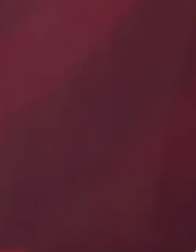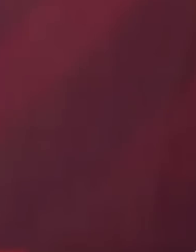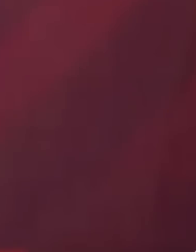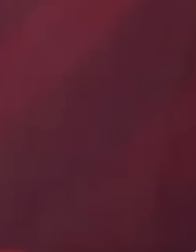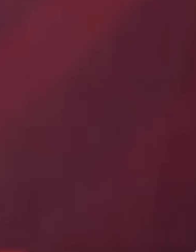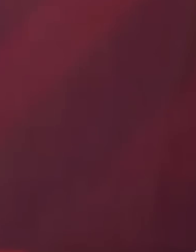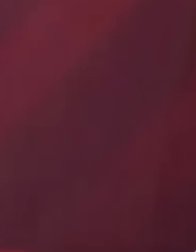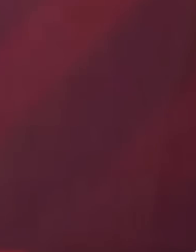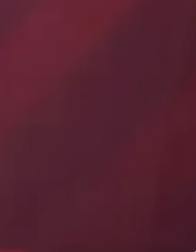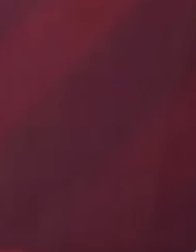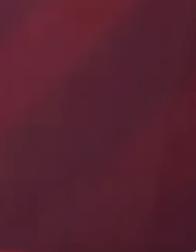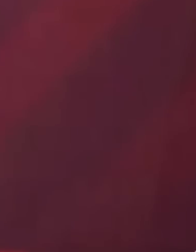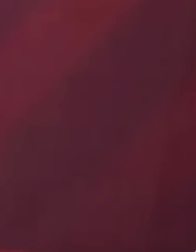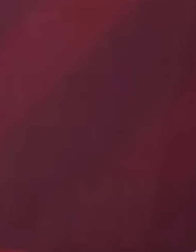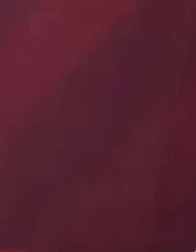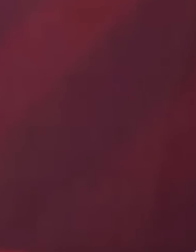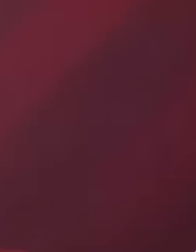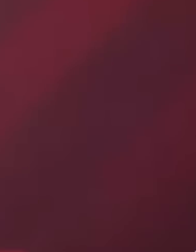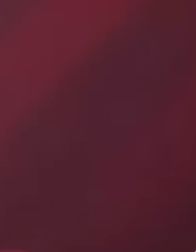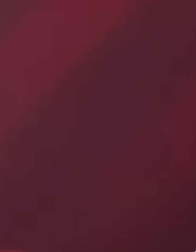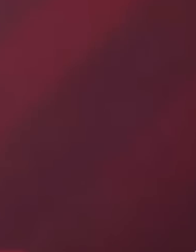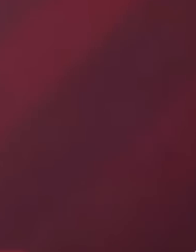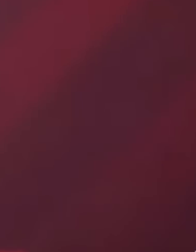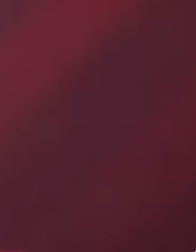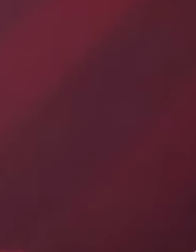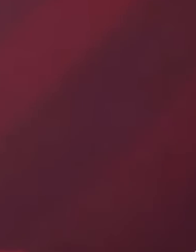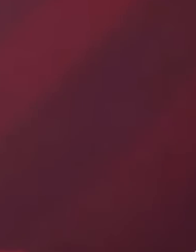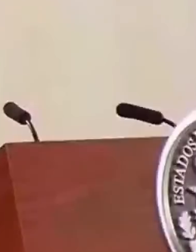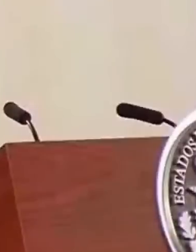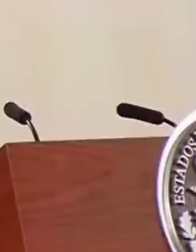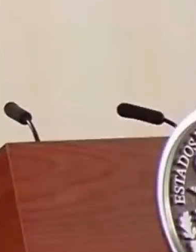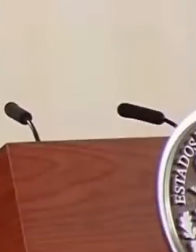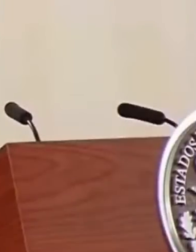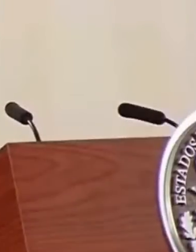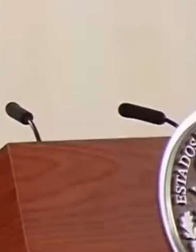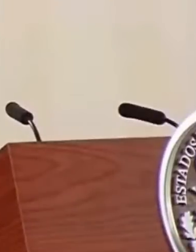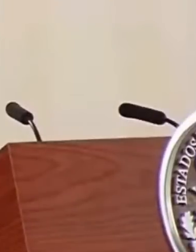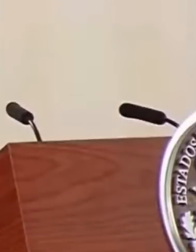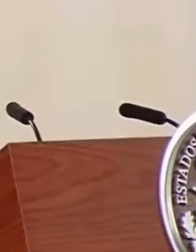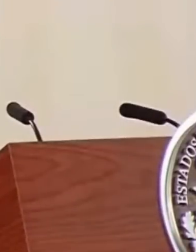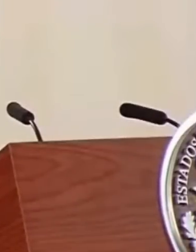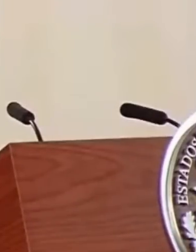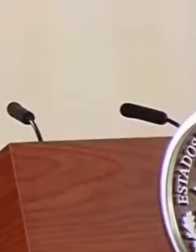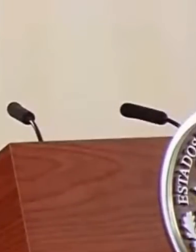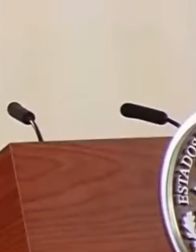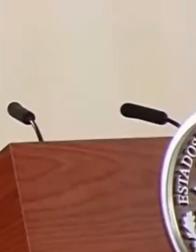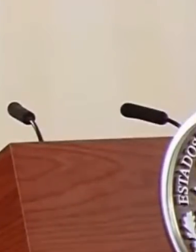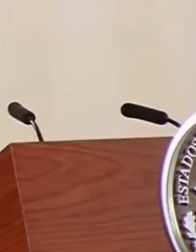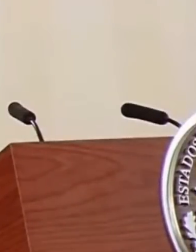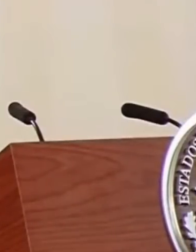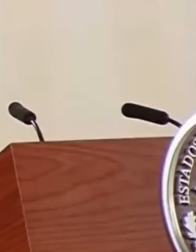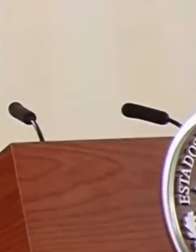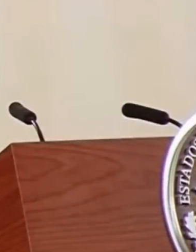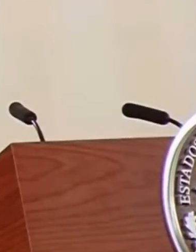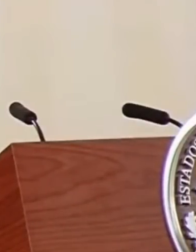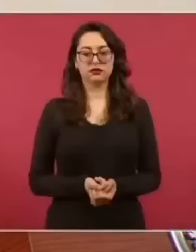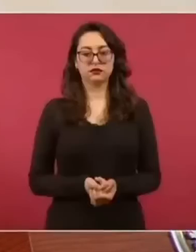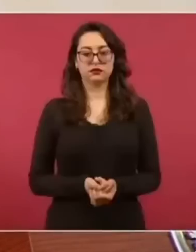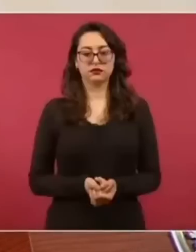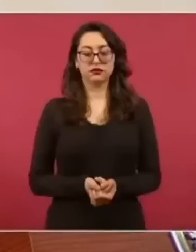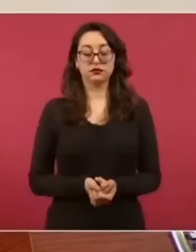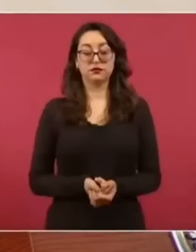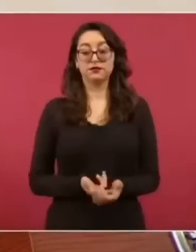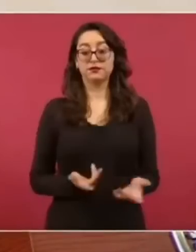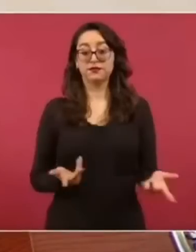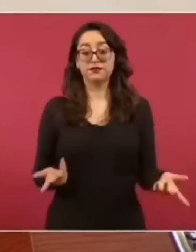pasada el periodista peruano de manera muy inteligente. Él